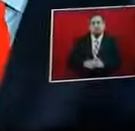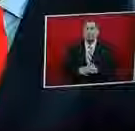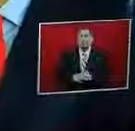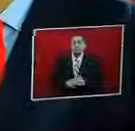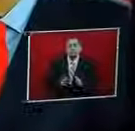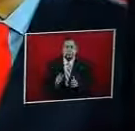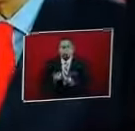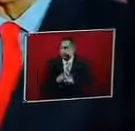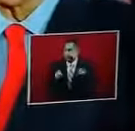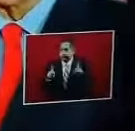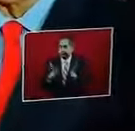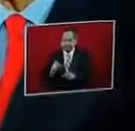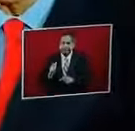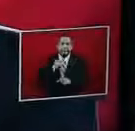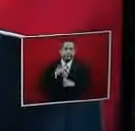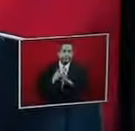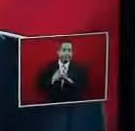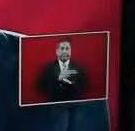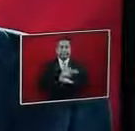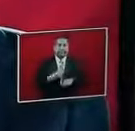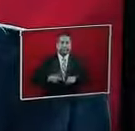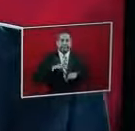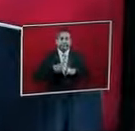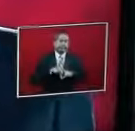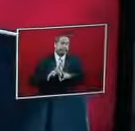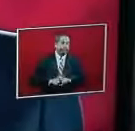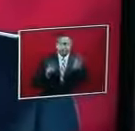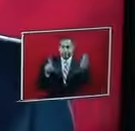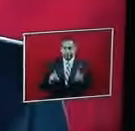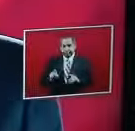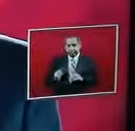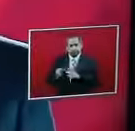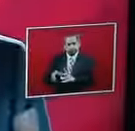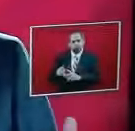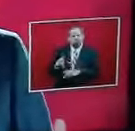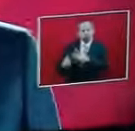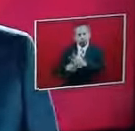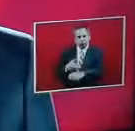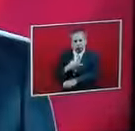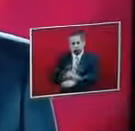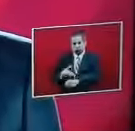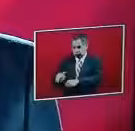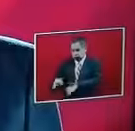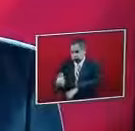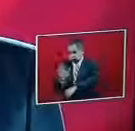nada que ver con los gobernadores anteriores, va a tomar